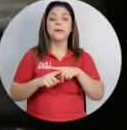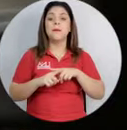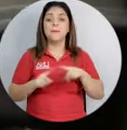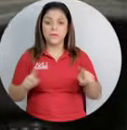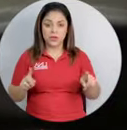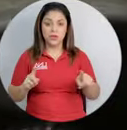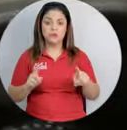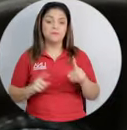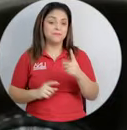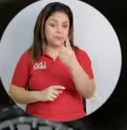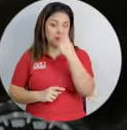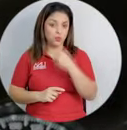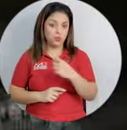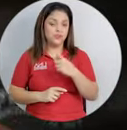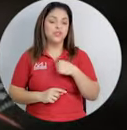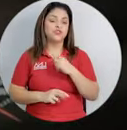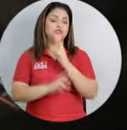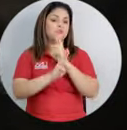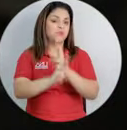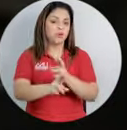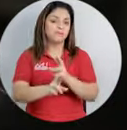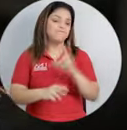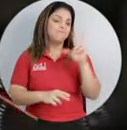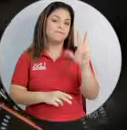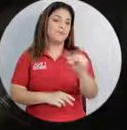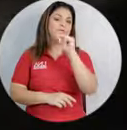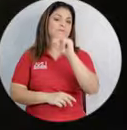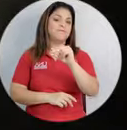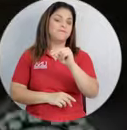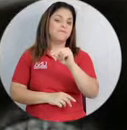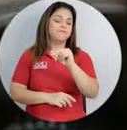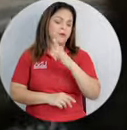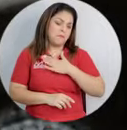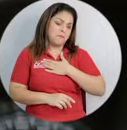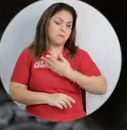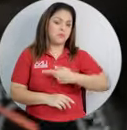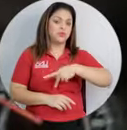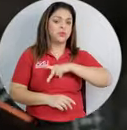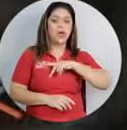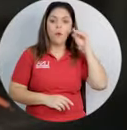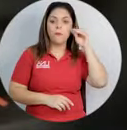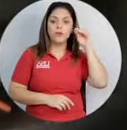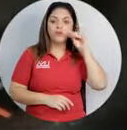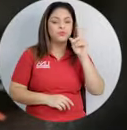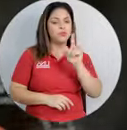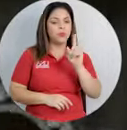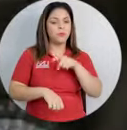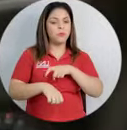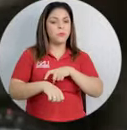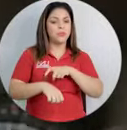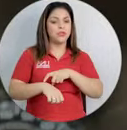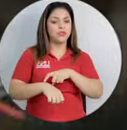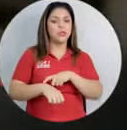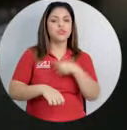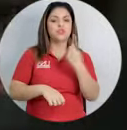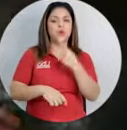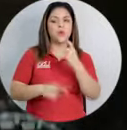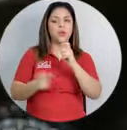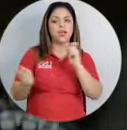en colones. Pero pregunta directa, respuesta directa, no es momento, diría yo, o mi criterio muy personal, no